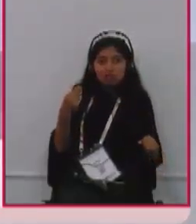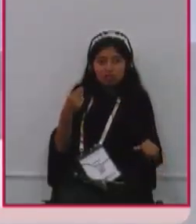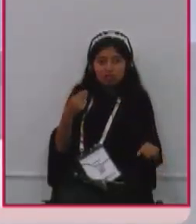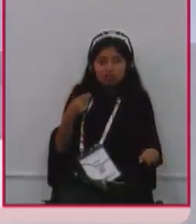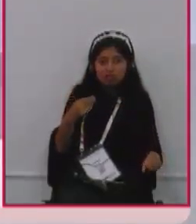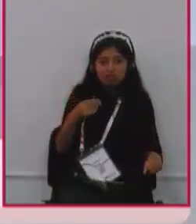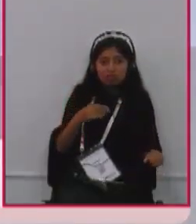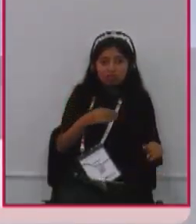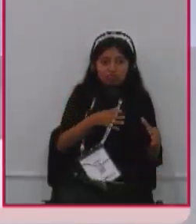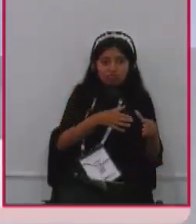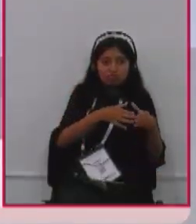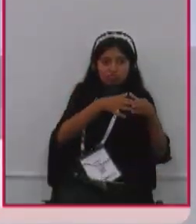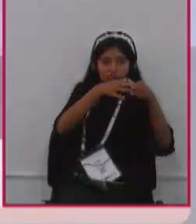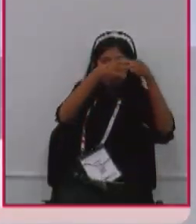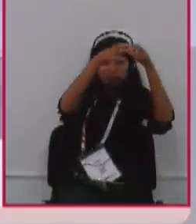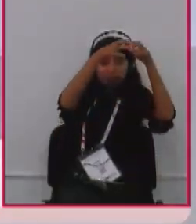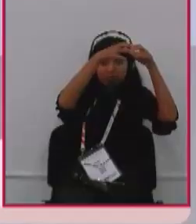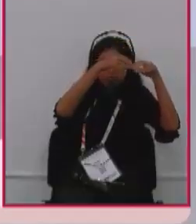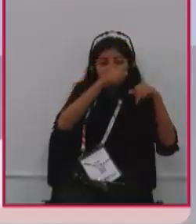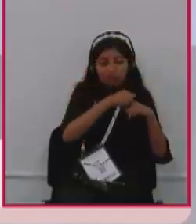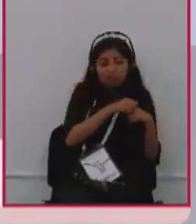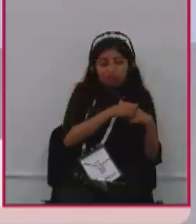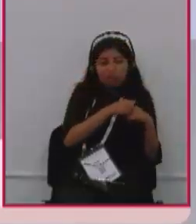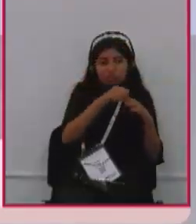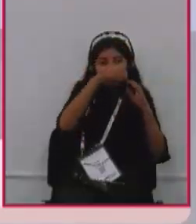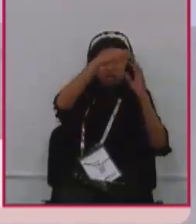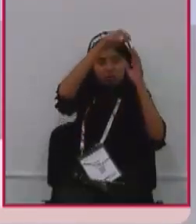subir por la columna y en algún momento decae.